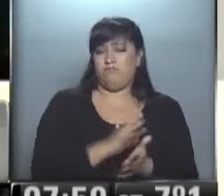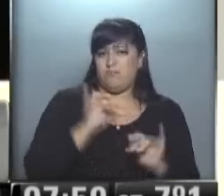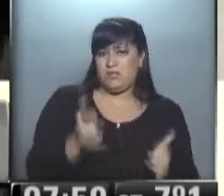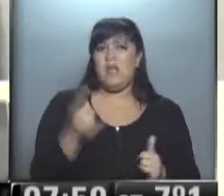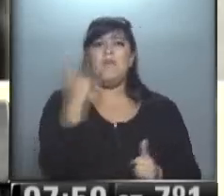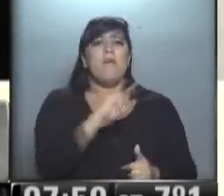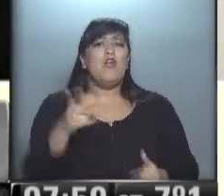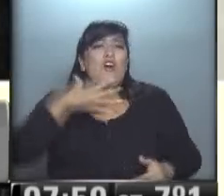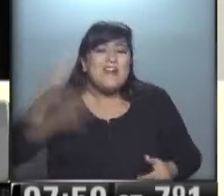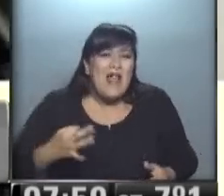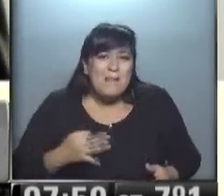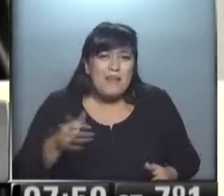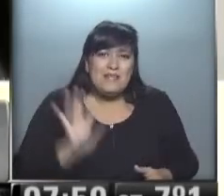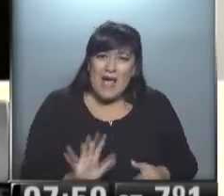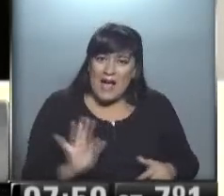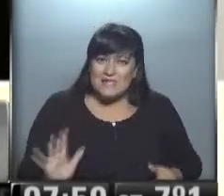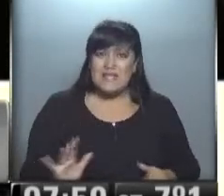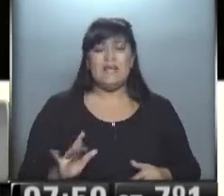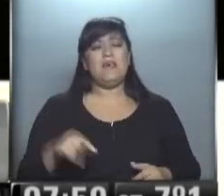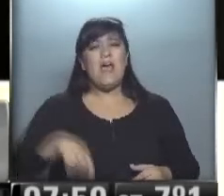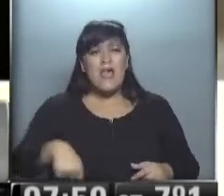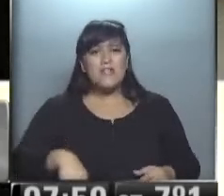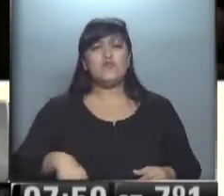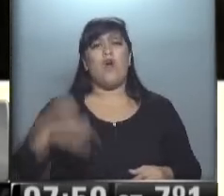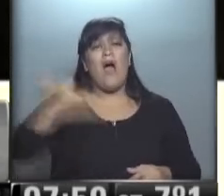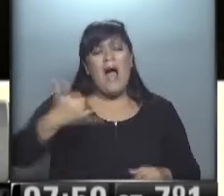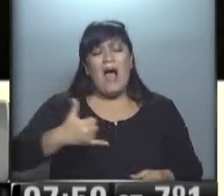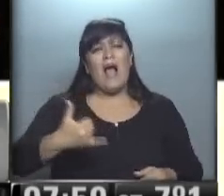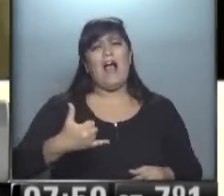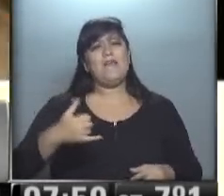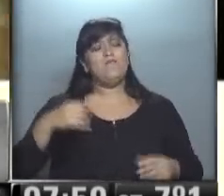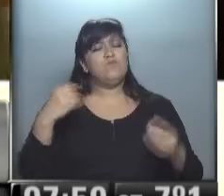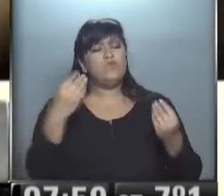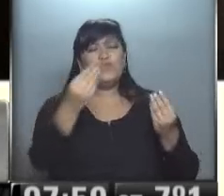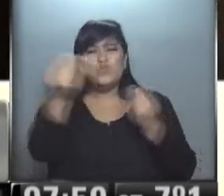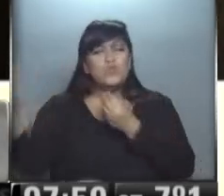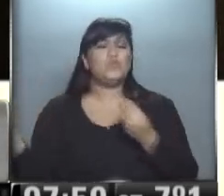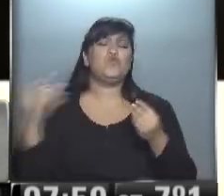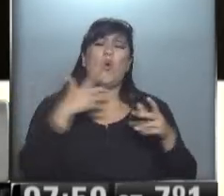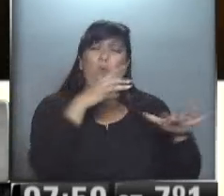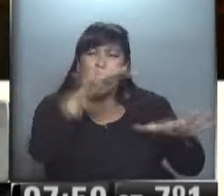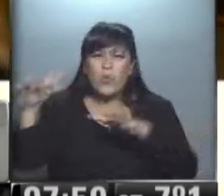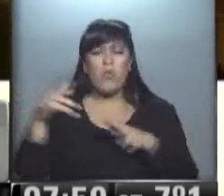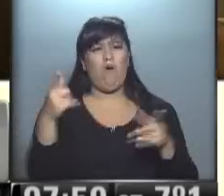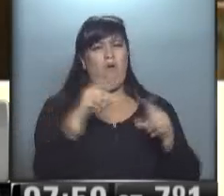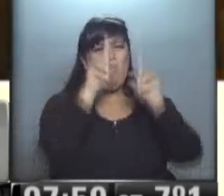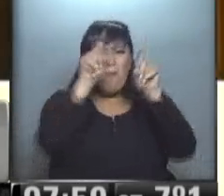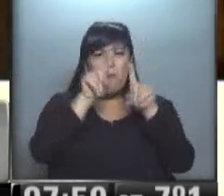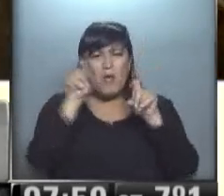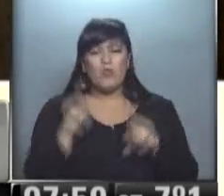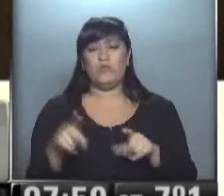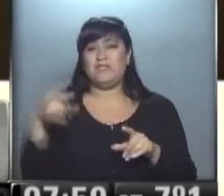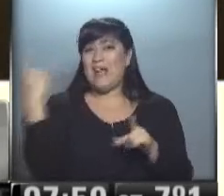Eh Esto provocó decía much muchos comentarios y interrogantes como cada vez que habla